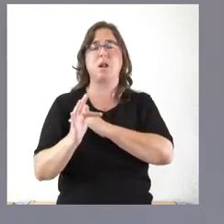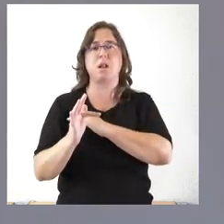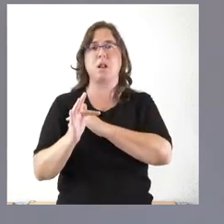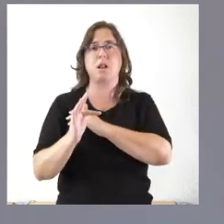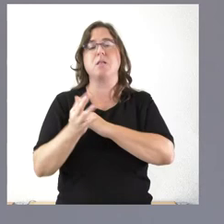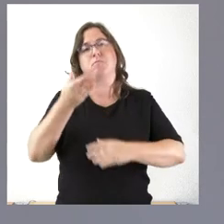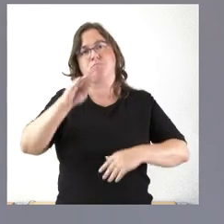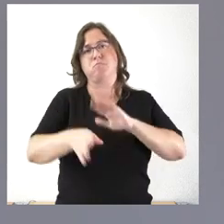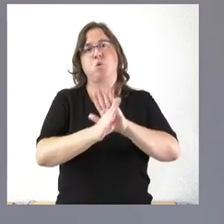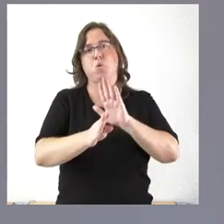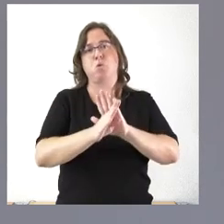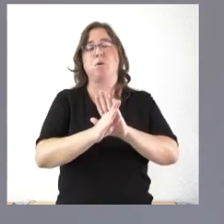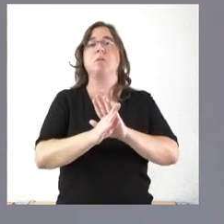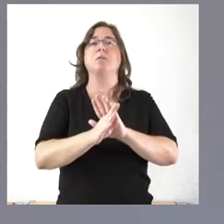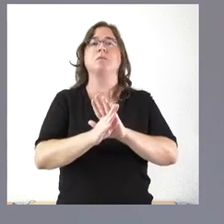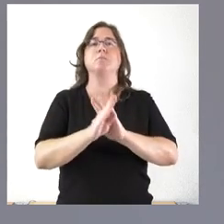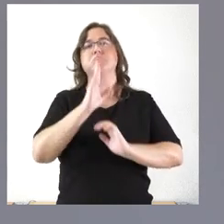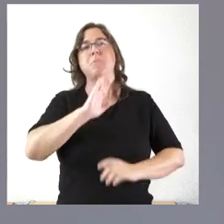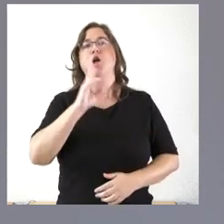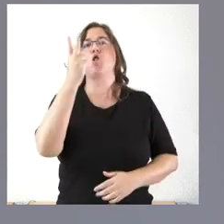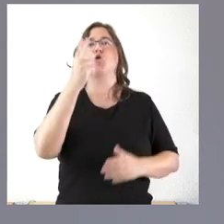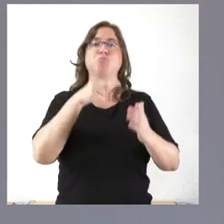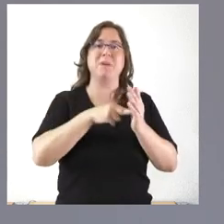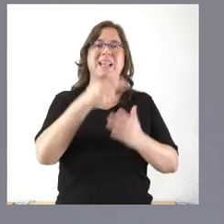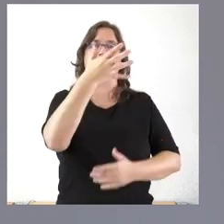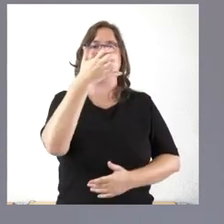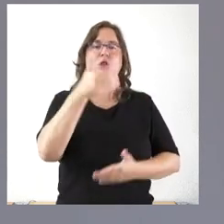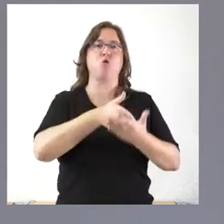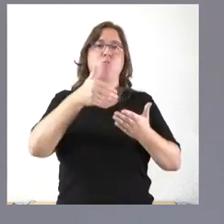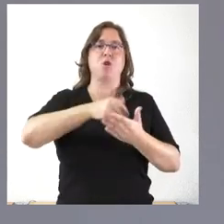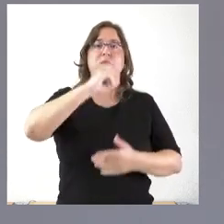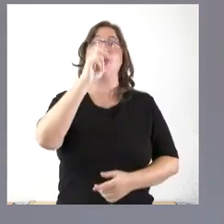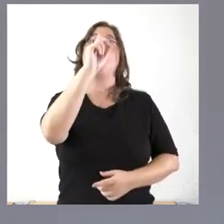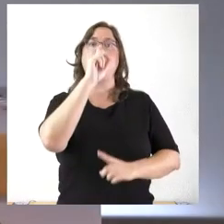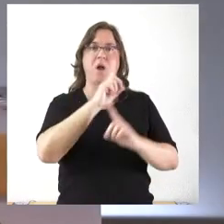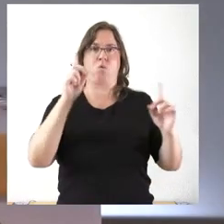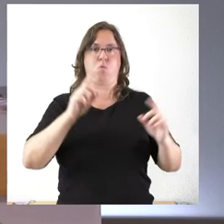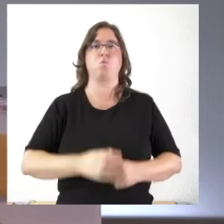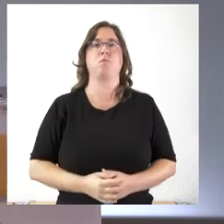seguimos manteniendo, que podíamos no mantenerlas, son 2.500 millones de euros en una legislatura, ¿eh?